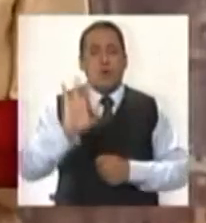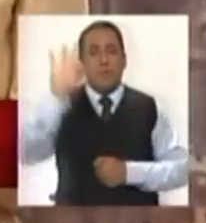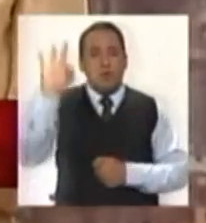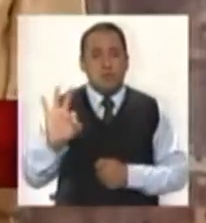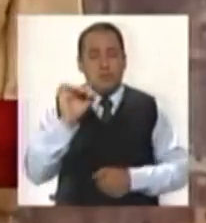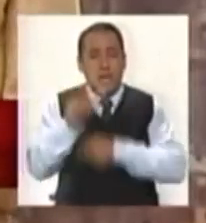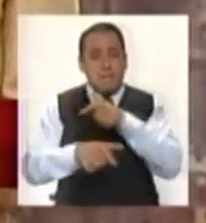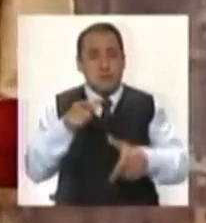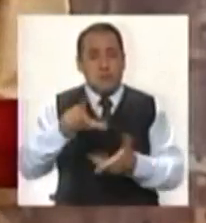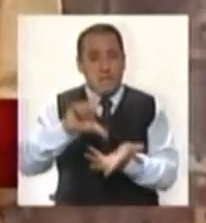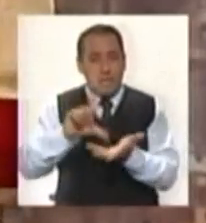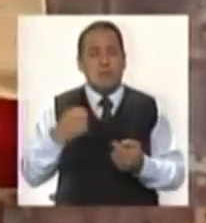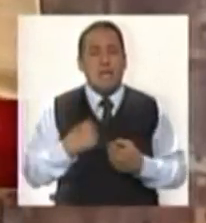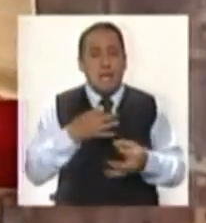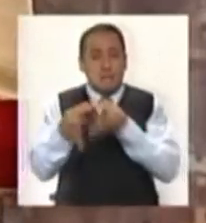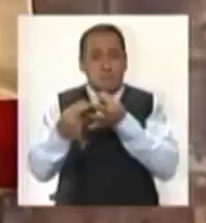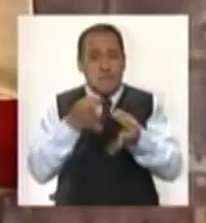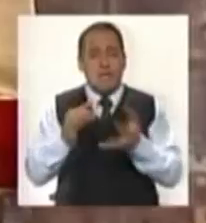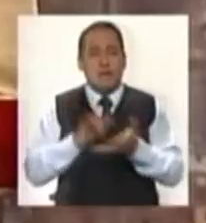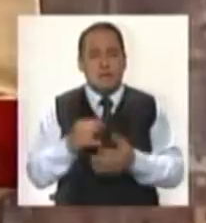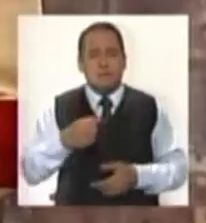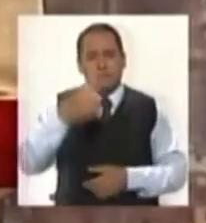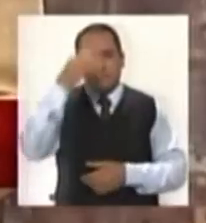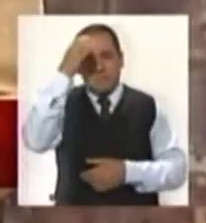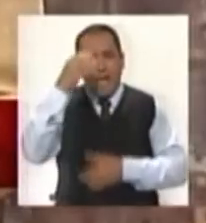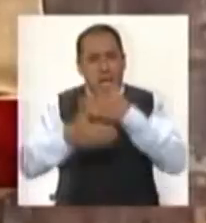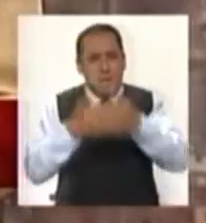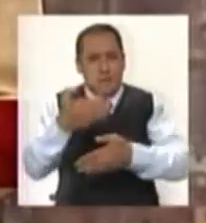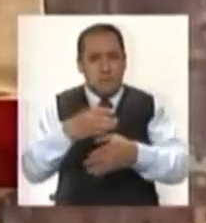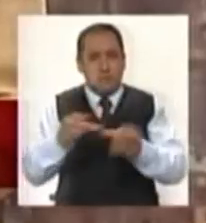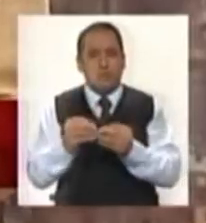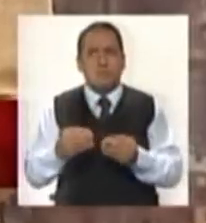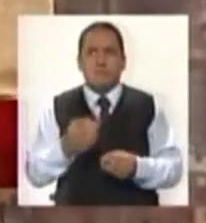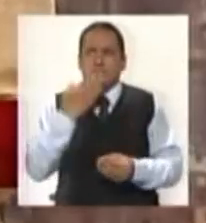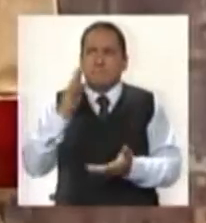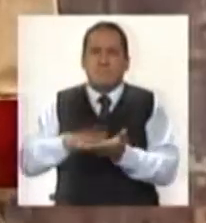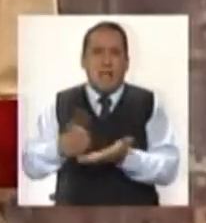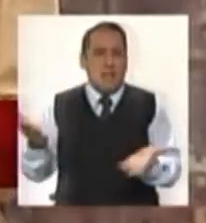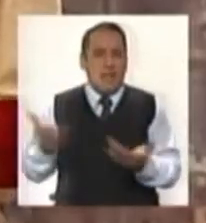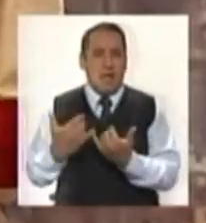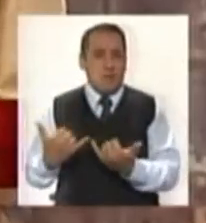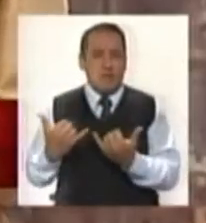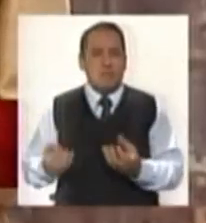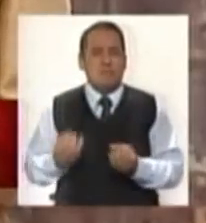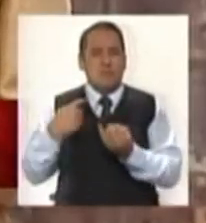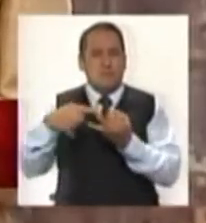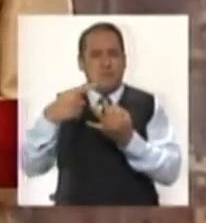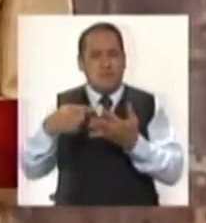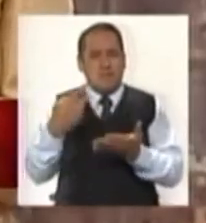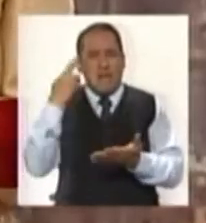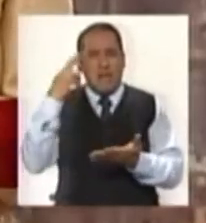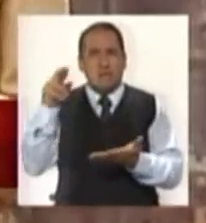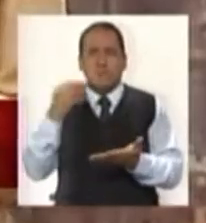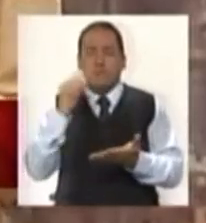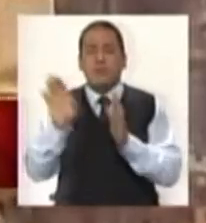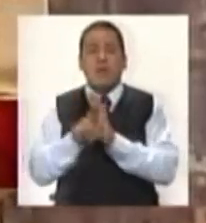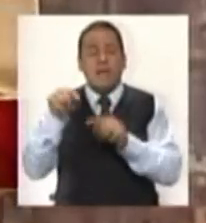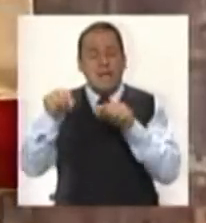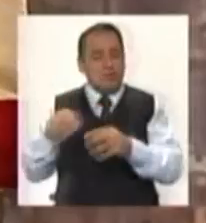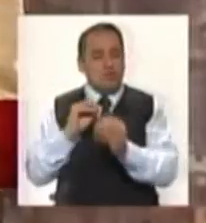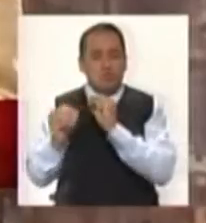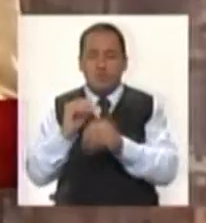de la población señala que la capacidad de conducción de la ciudad es muy mala por diversas razones y eso tiene que remediarse